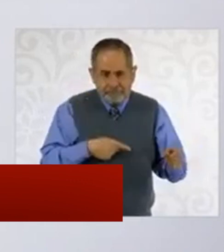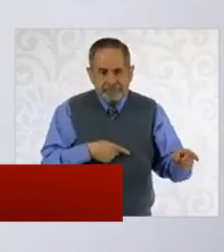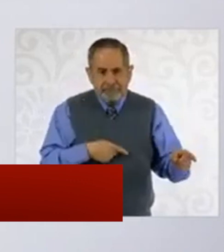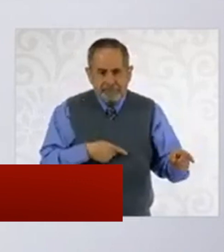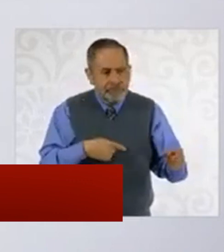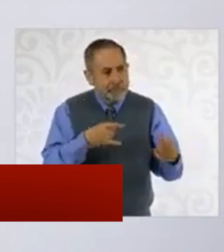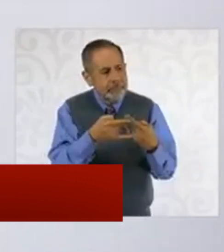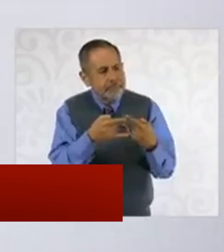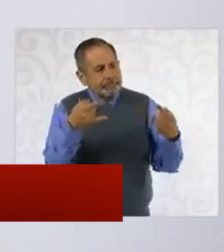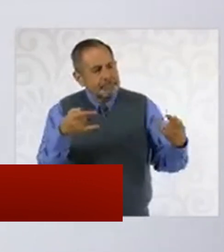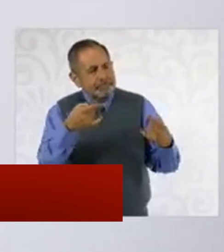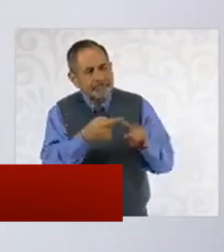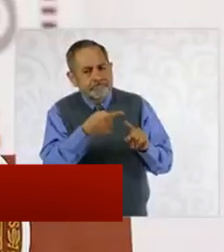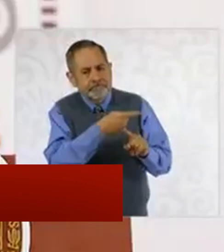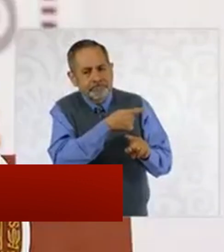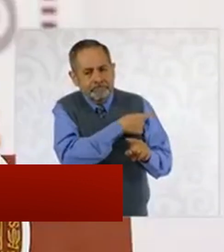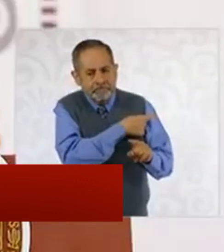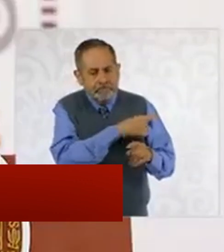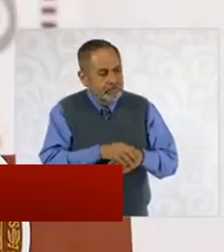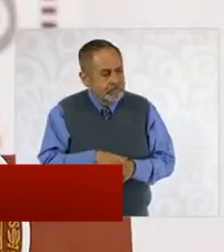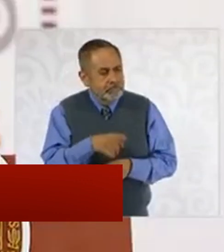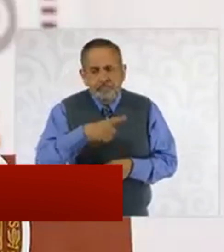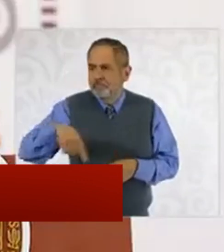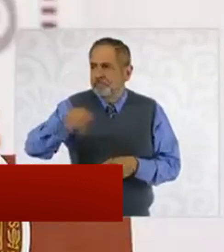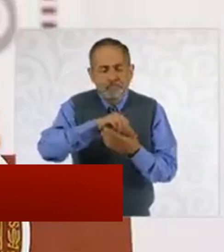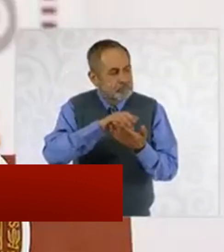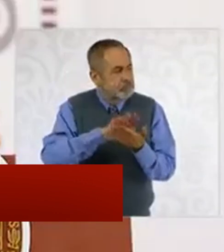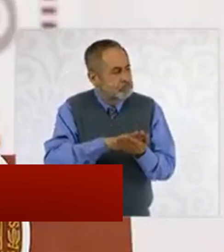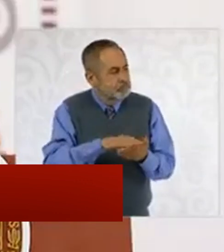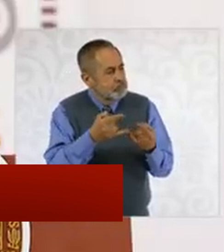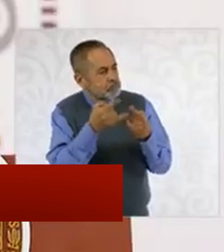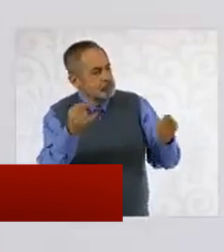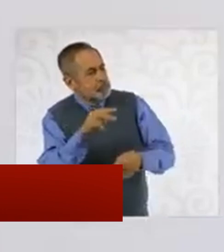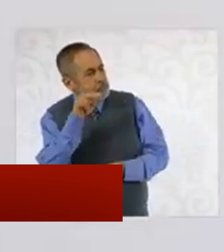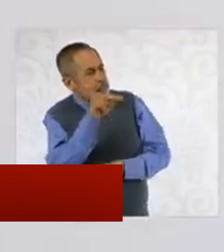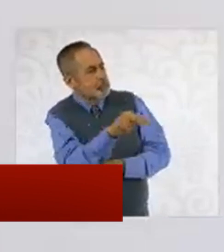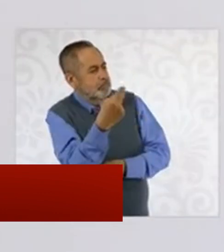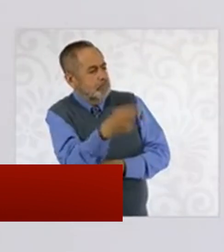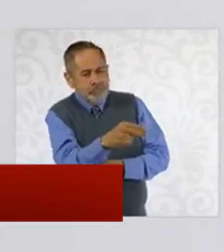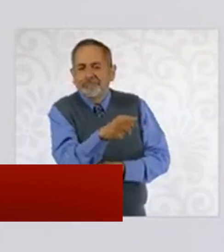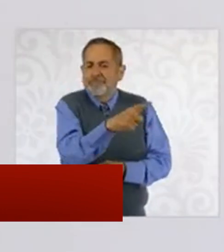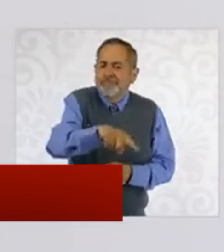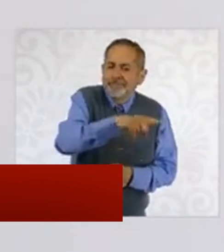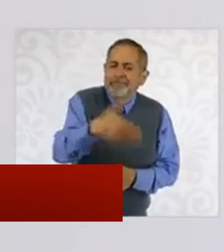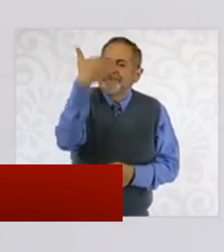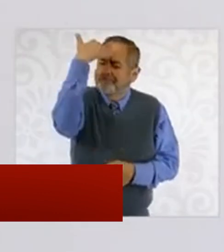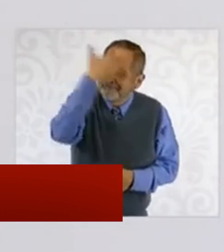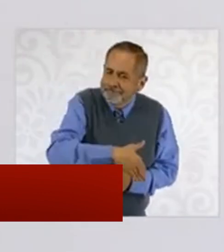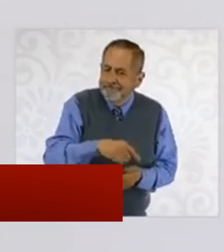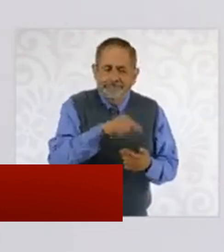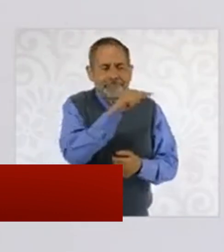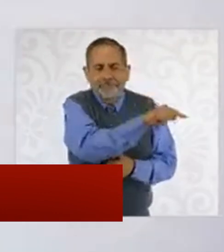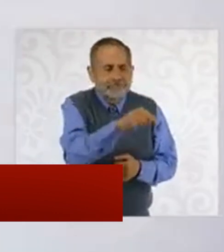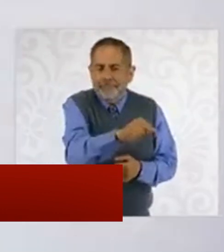su historia y cómo van a pasar a la historia. Porque ellos y ellas saben